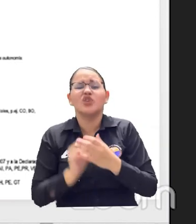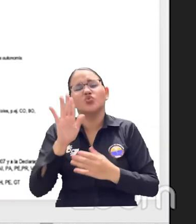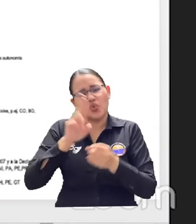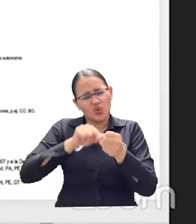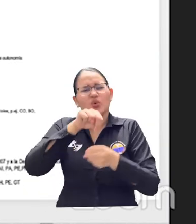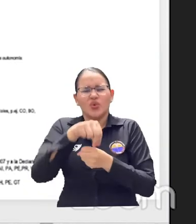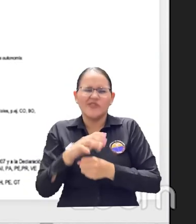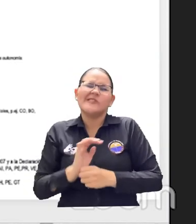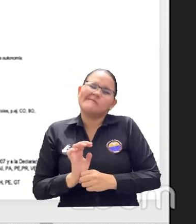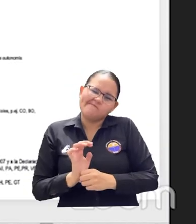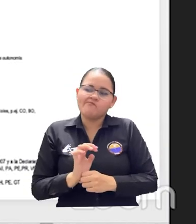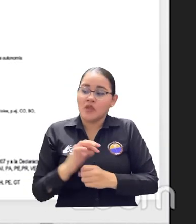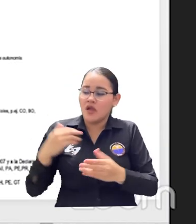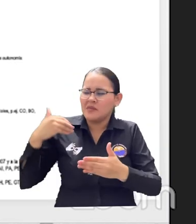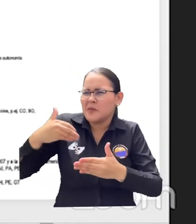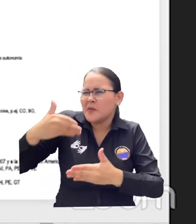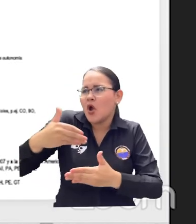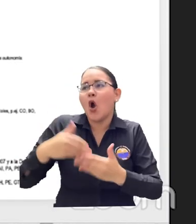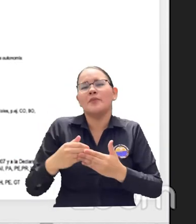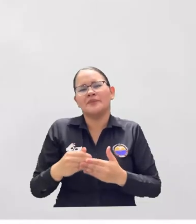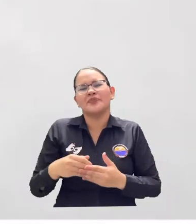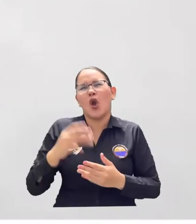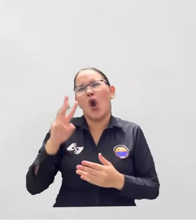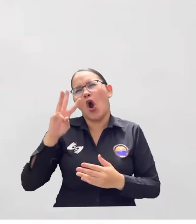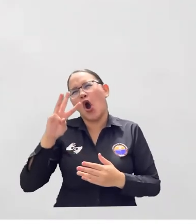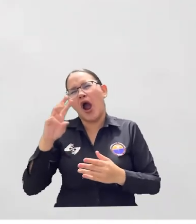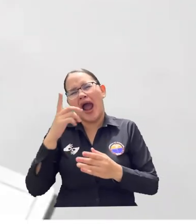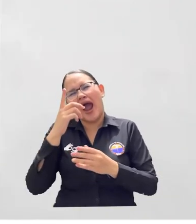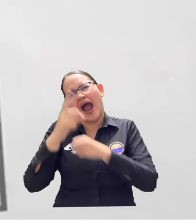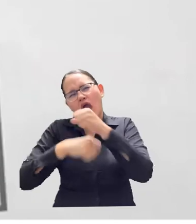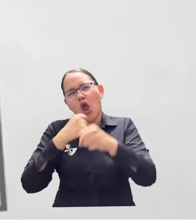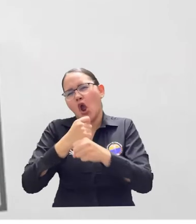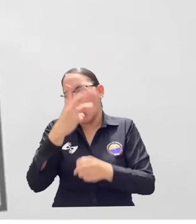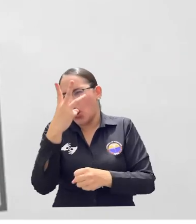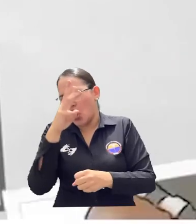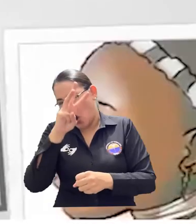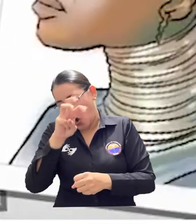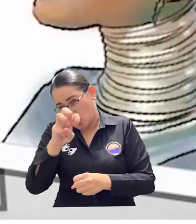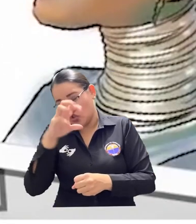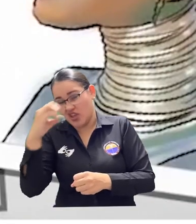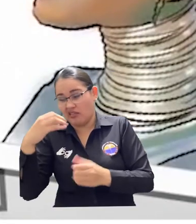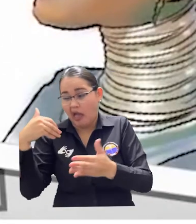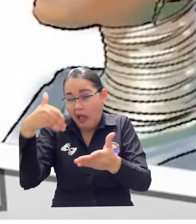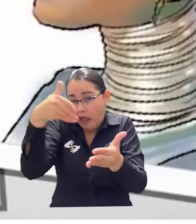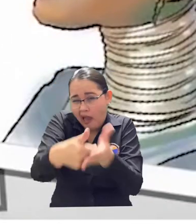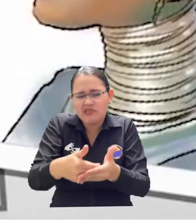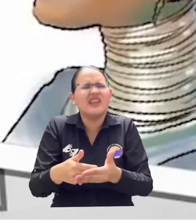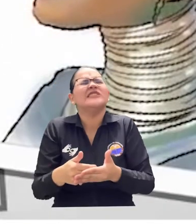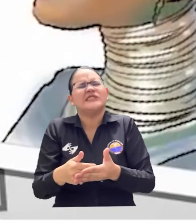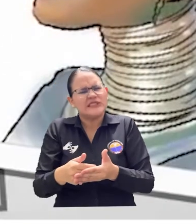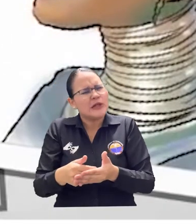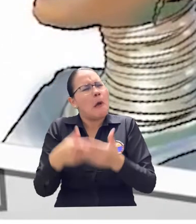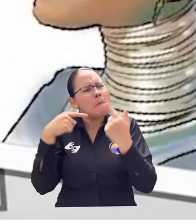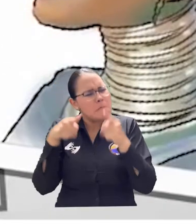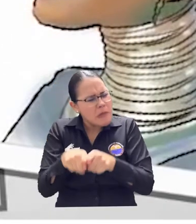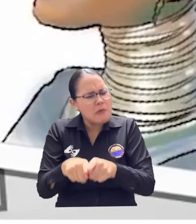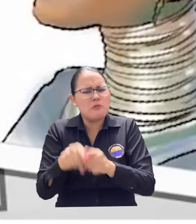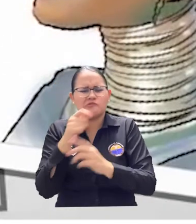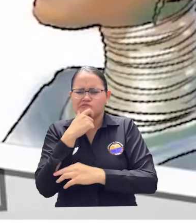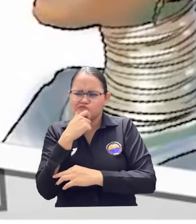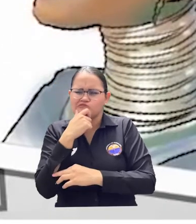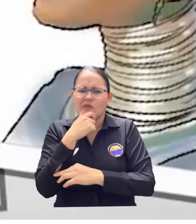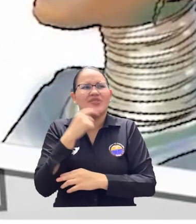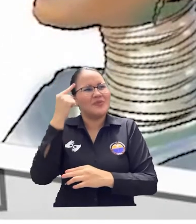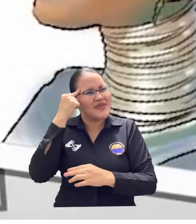indígenas en los 80s hasta nuestros días, se resignifica la noción que asume, como les digo, un carácter político.